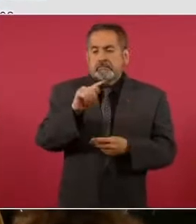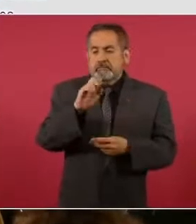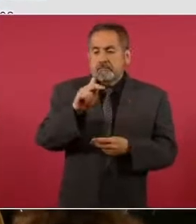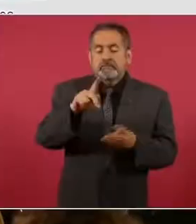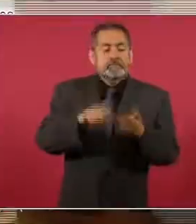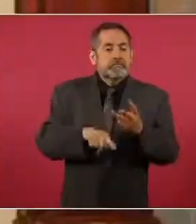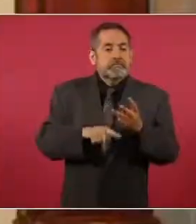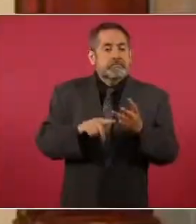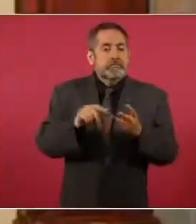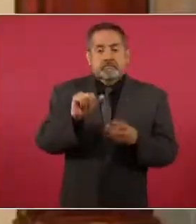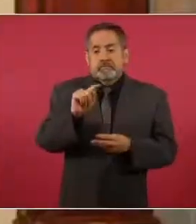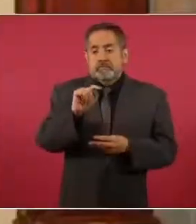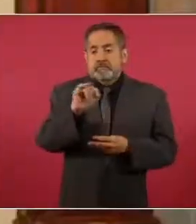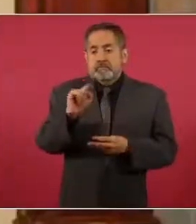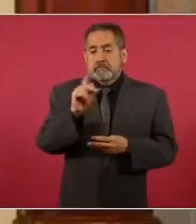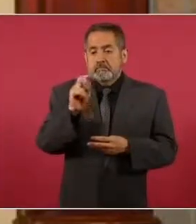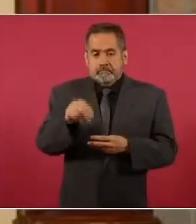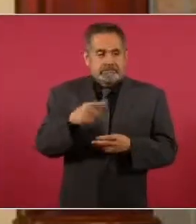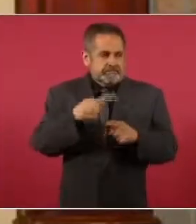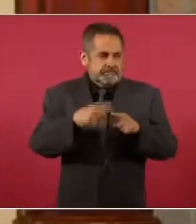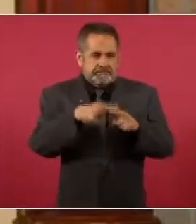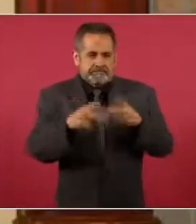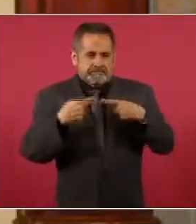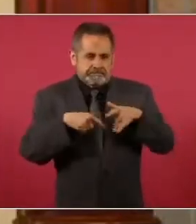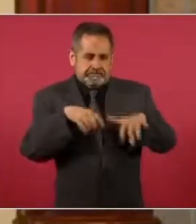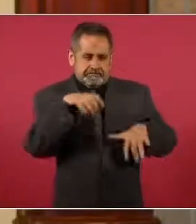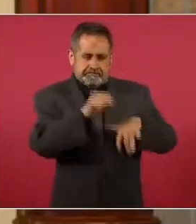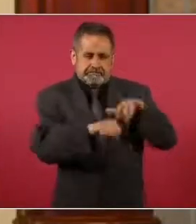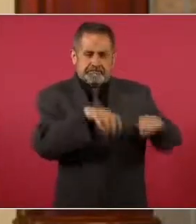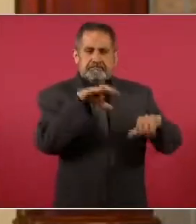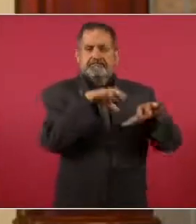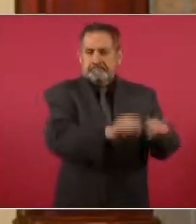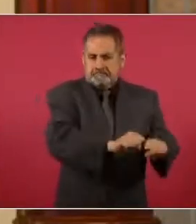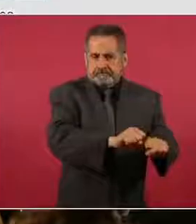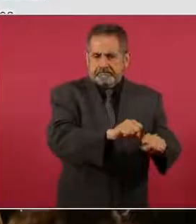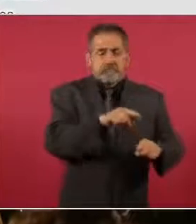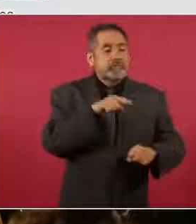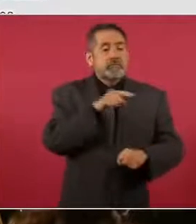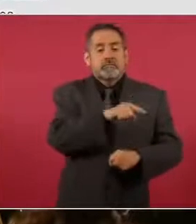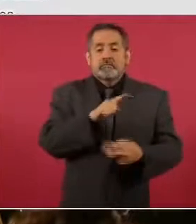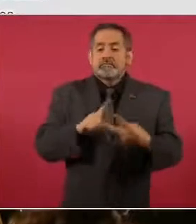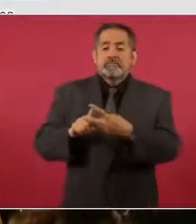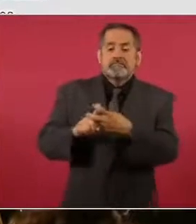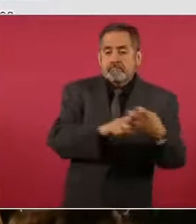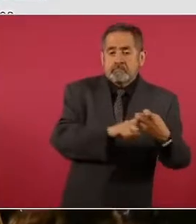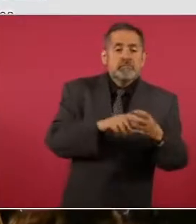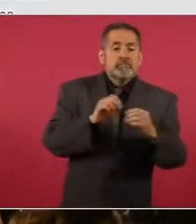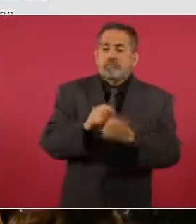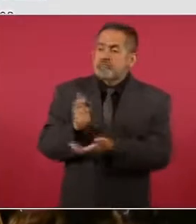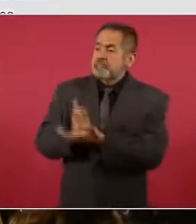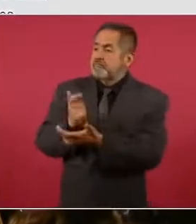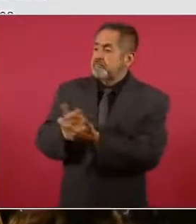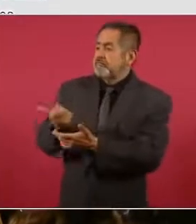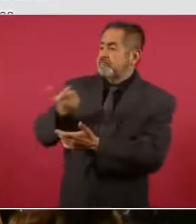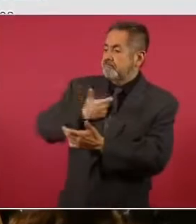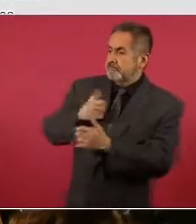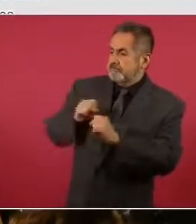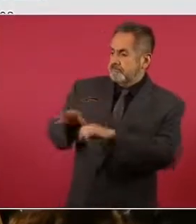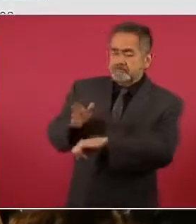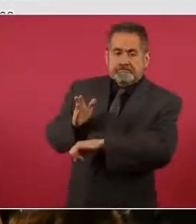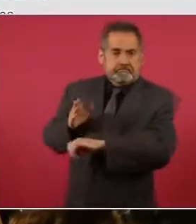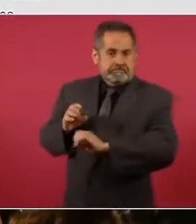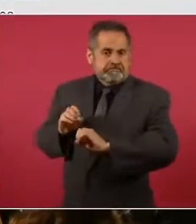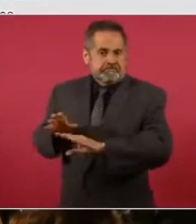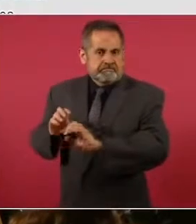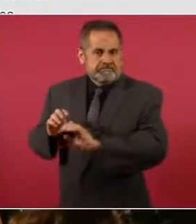México. Detuvieron a diferentes sujetos vinculados a los delitos de secuestro, cobro de piso y narcomenudeo, 4